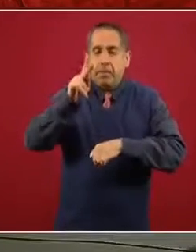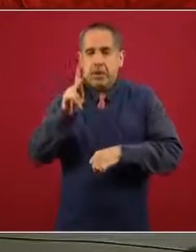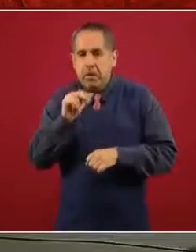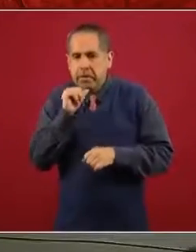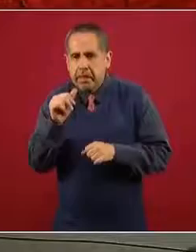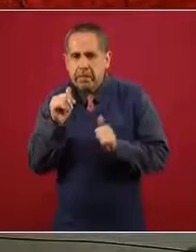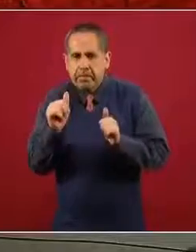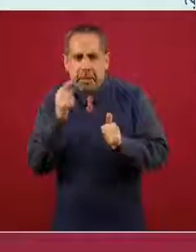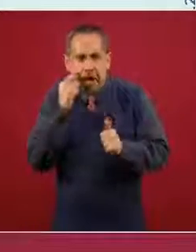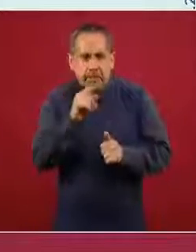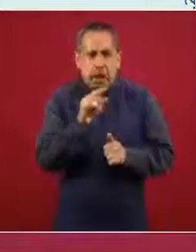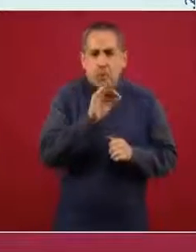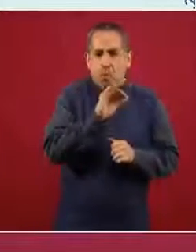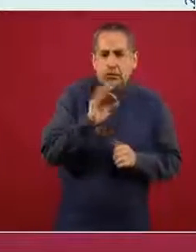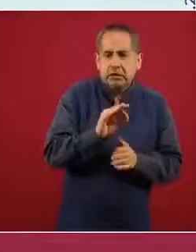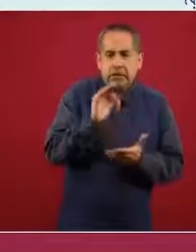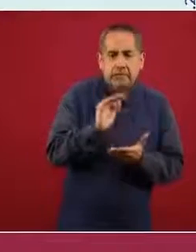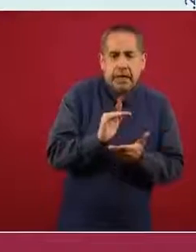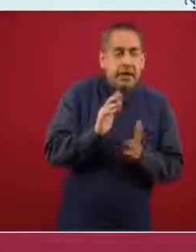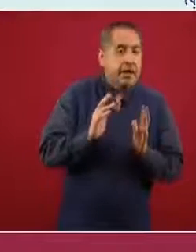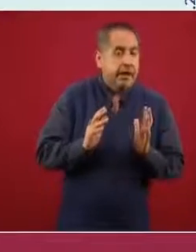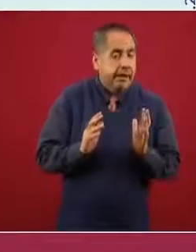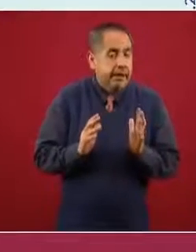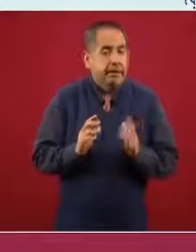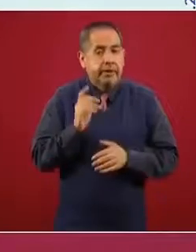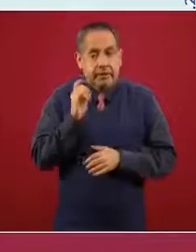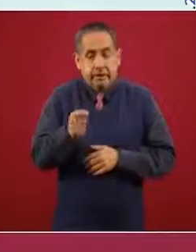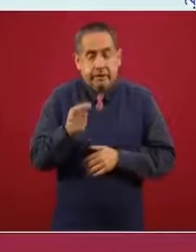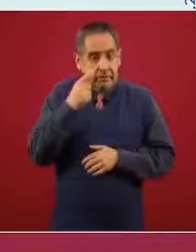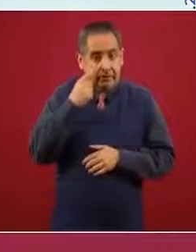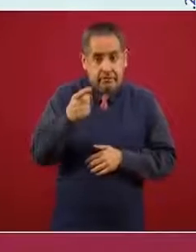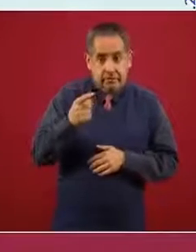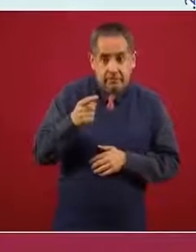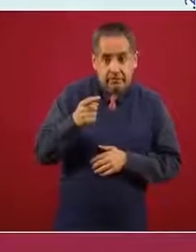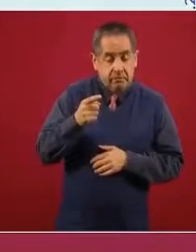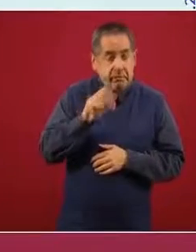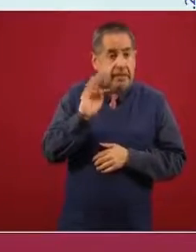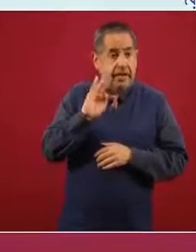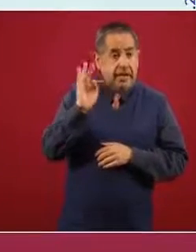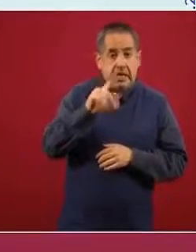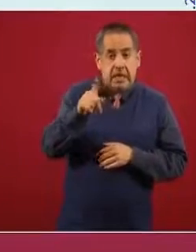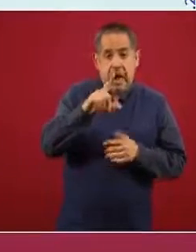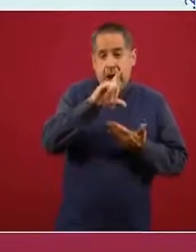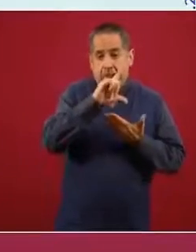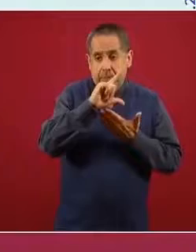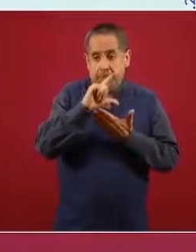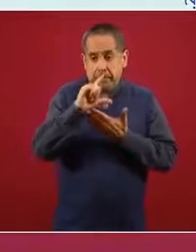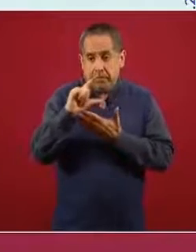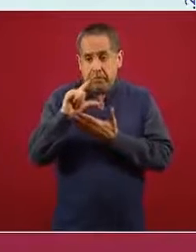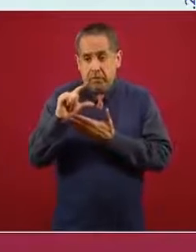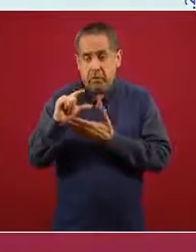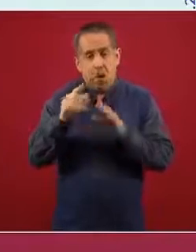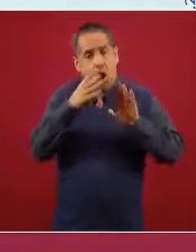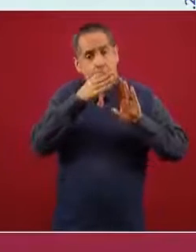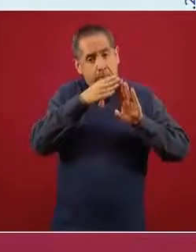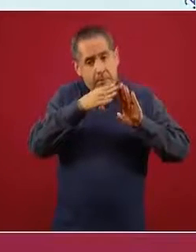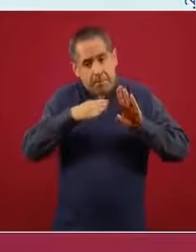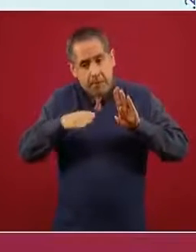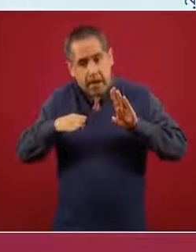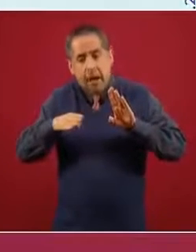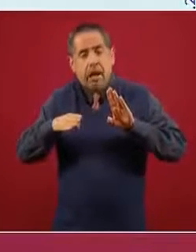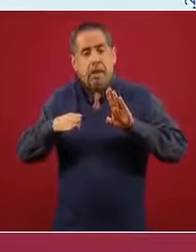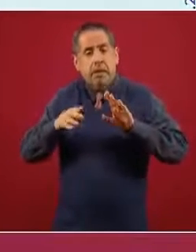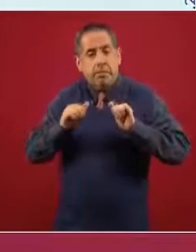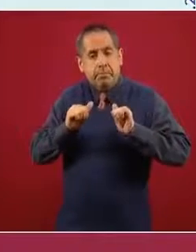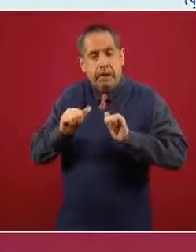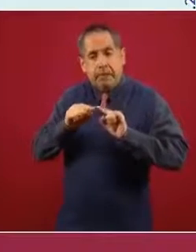muy rápida, y eso es alta velocidad. En la medida que la tendencia de la curva, que el ángulo de esa curva se mantiene